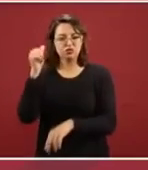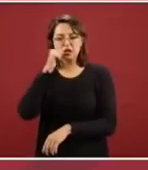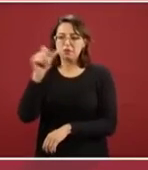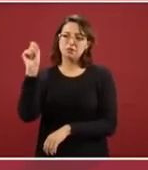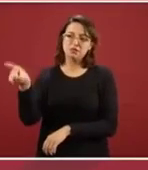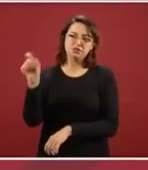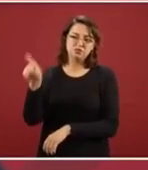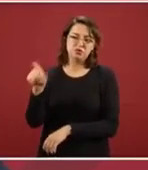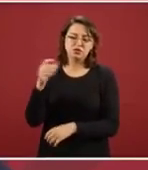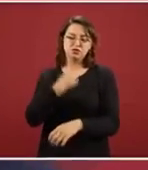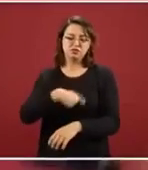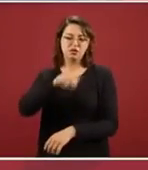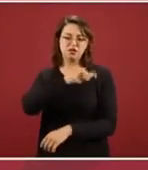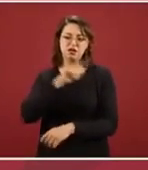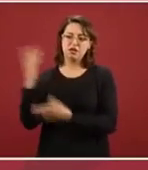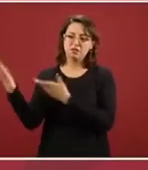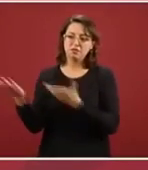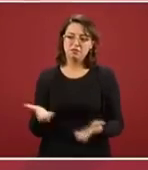¿sí?